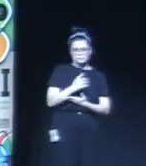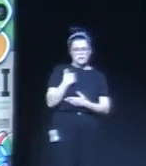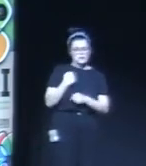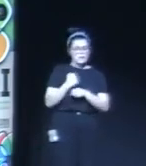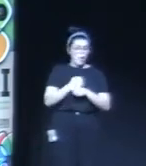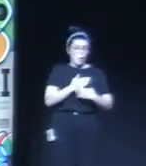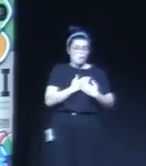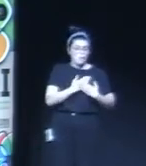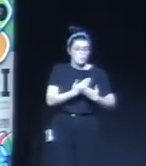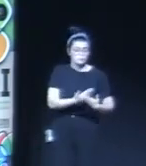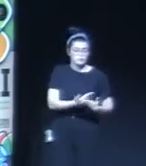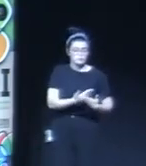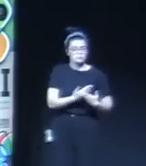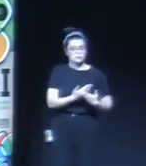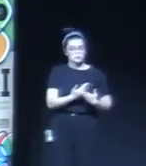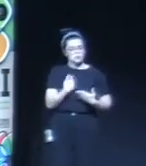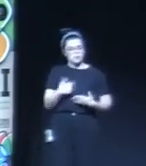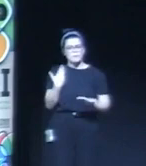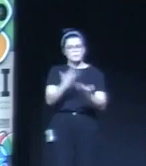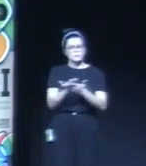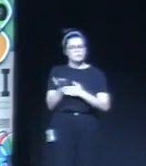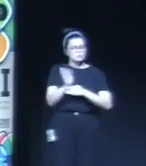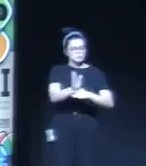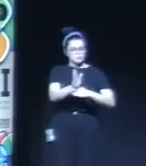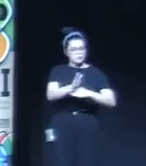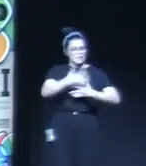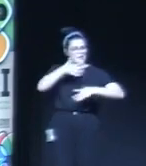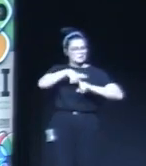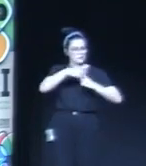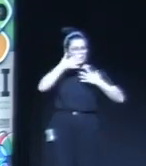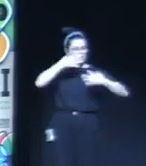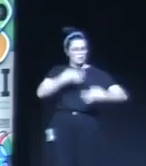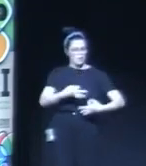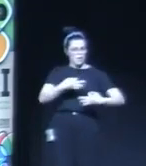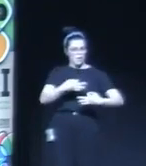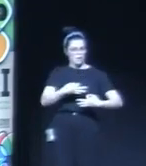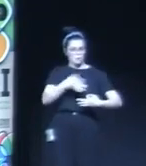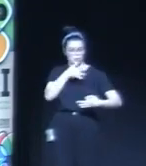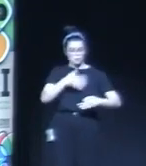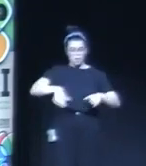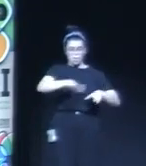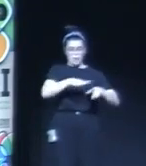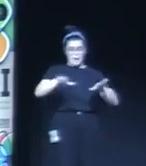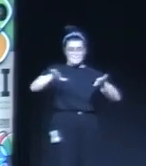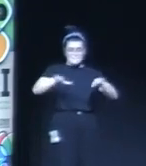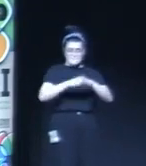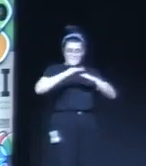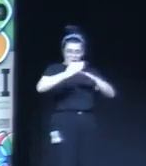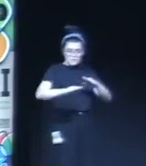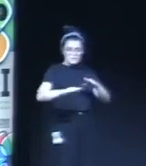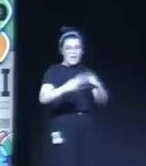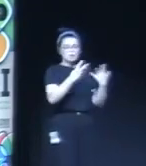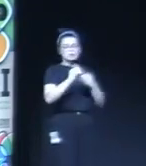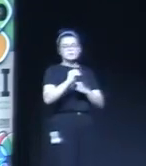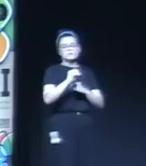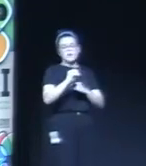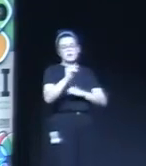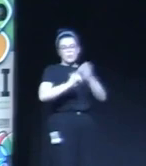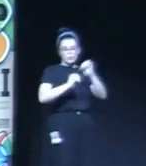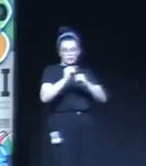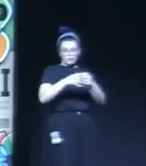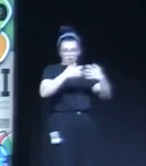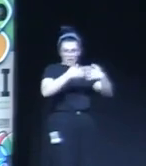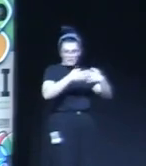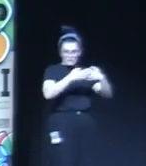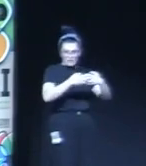hemos llegado a demostrar en qué situación está. Es una marisma, el 80% está en marisma